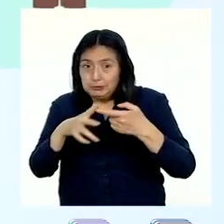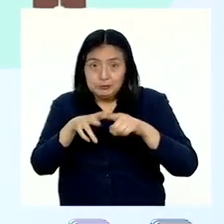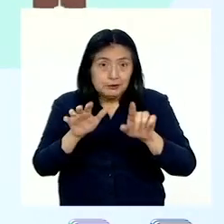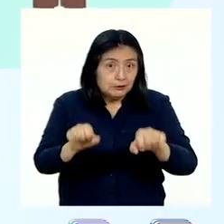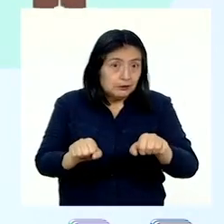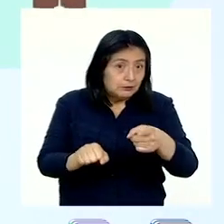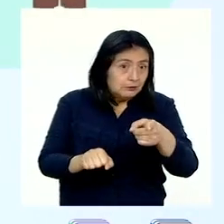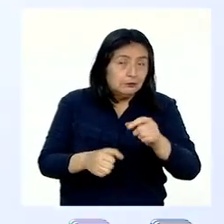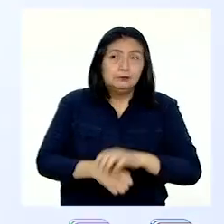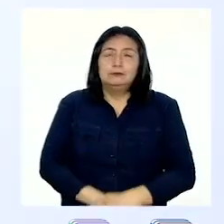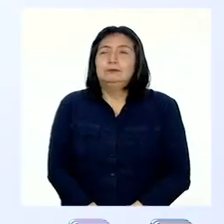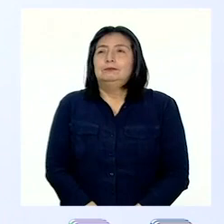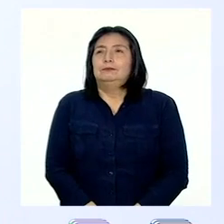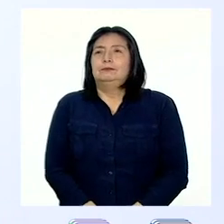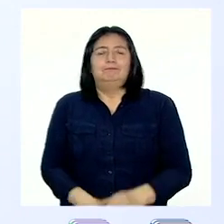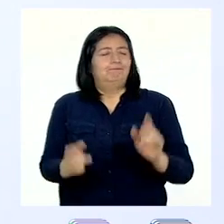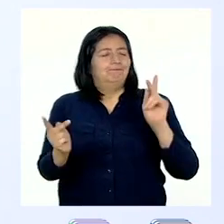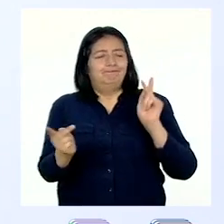comenzar?